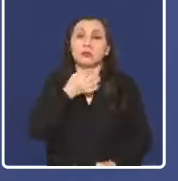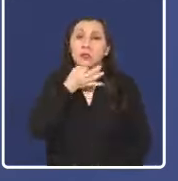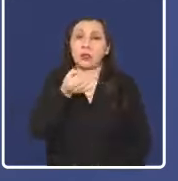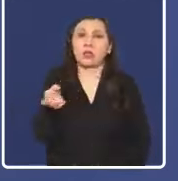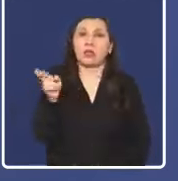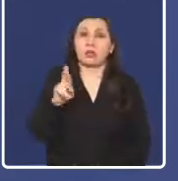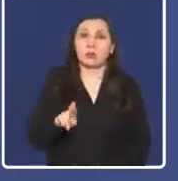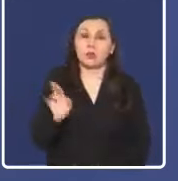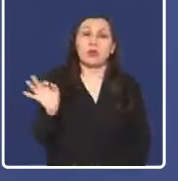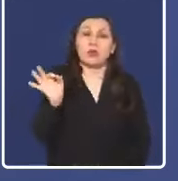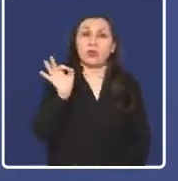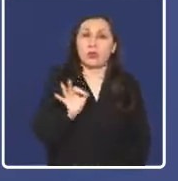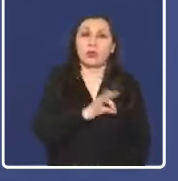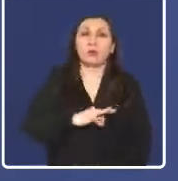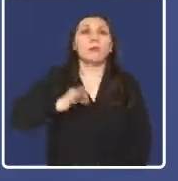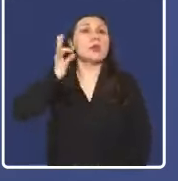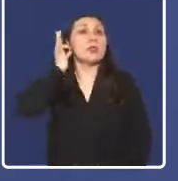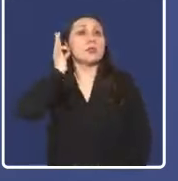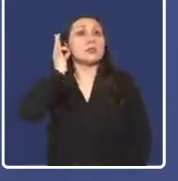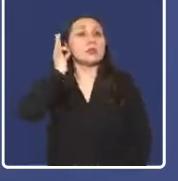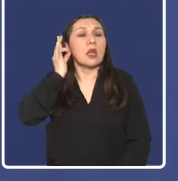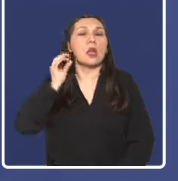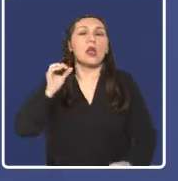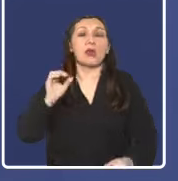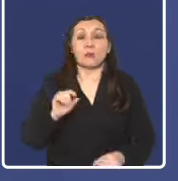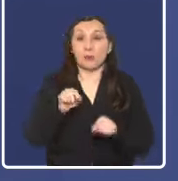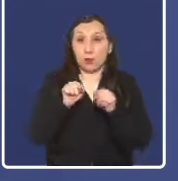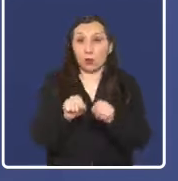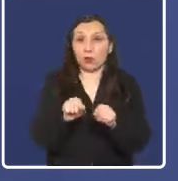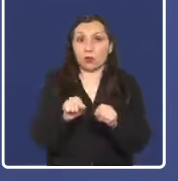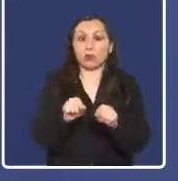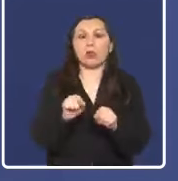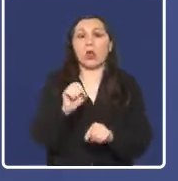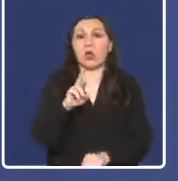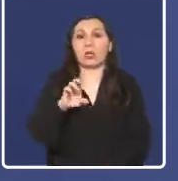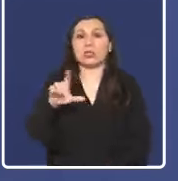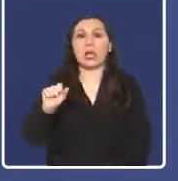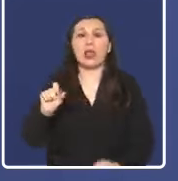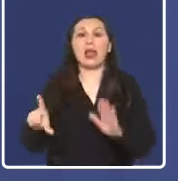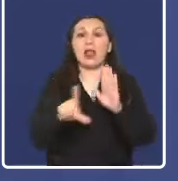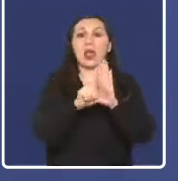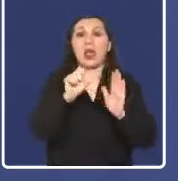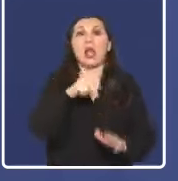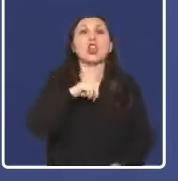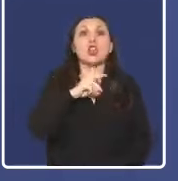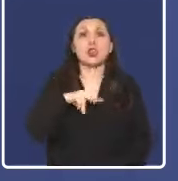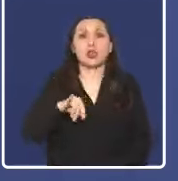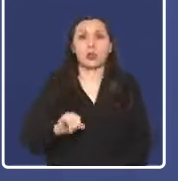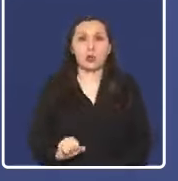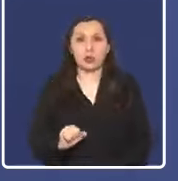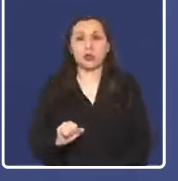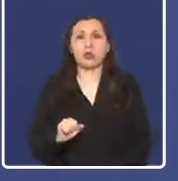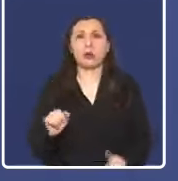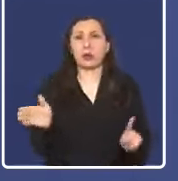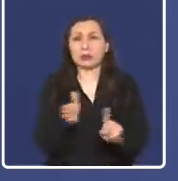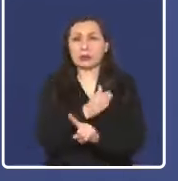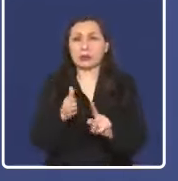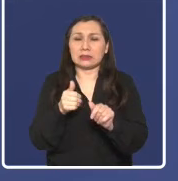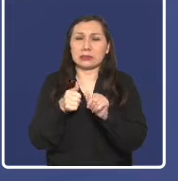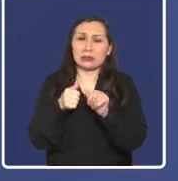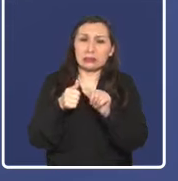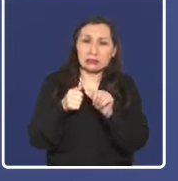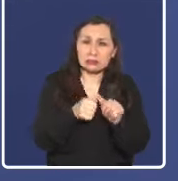reiterar lo que ha señalado nuestra ministra de la Mujer, Antonia Orellana. La ley Antonia y la atención ante agresiones